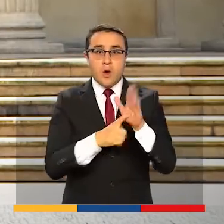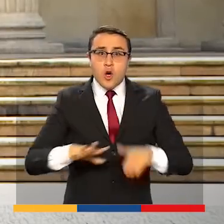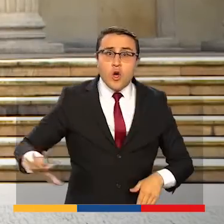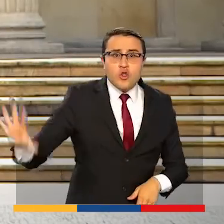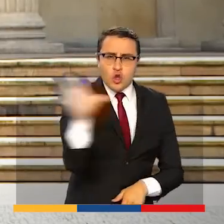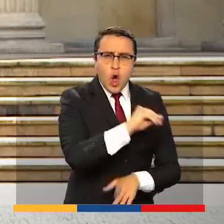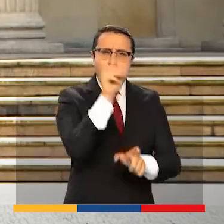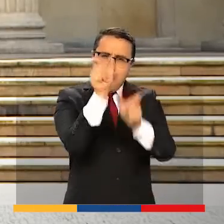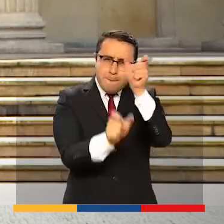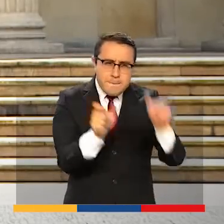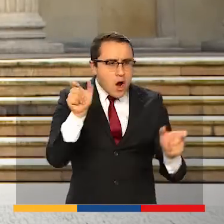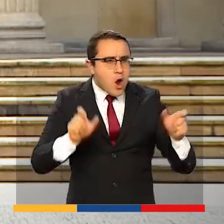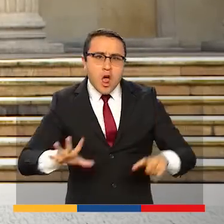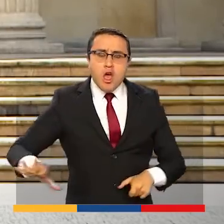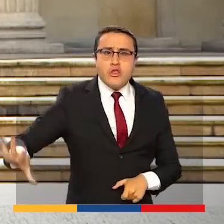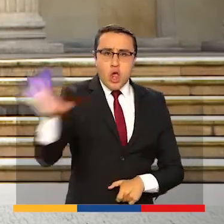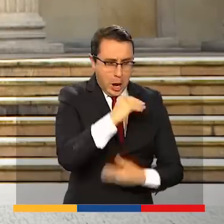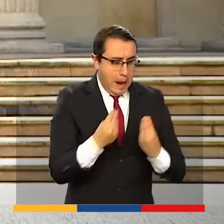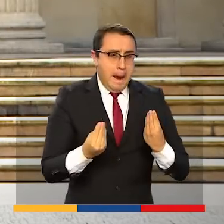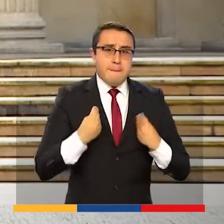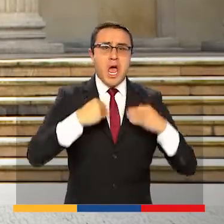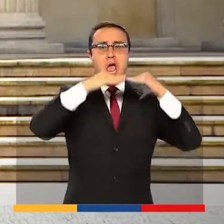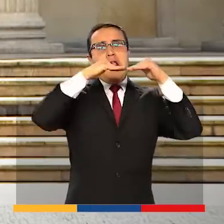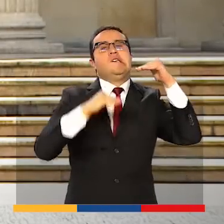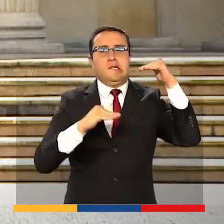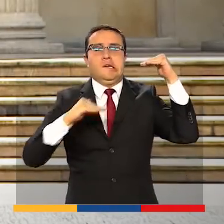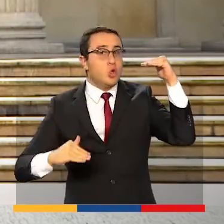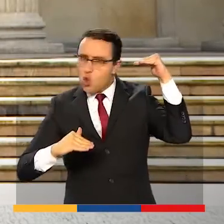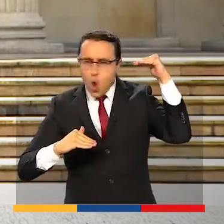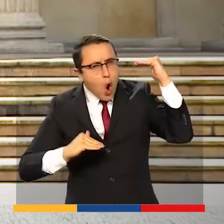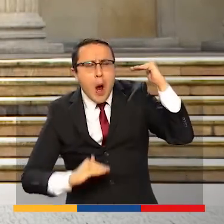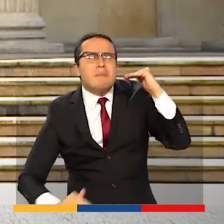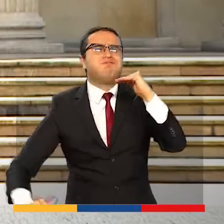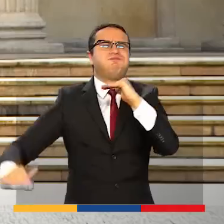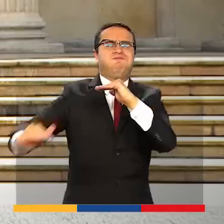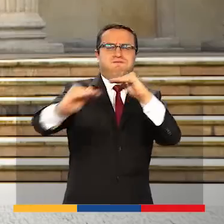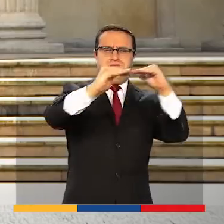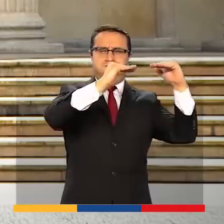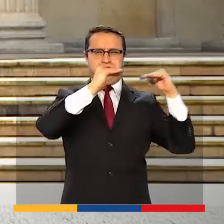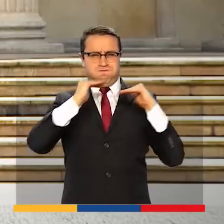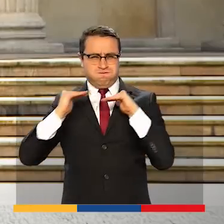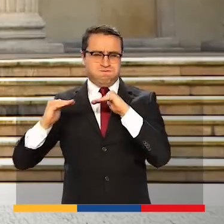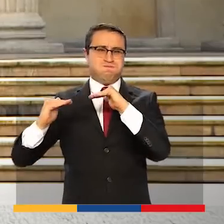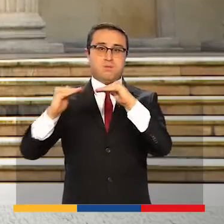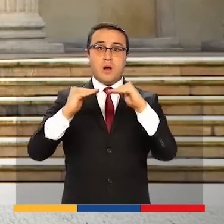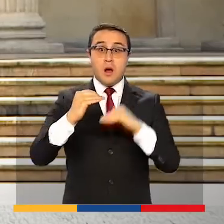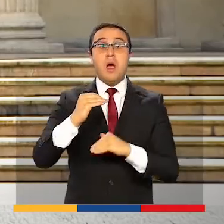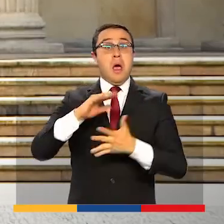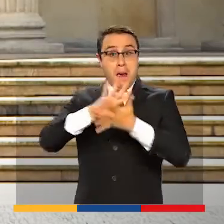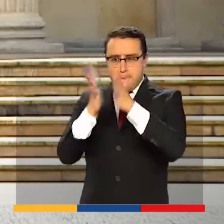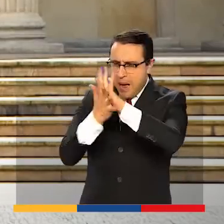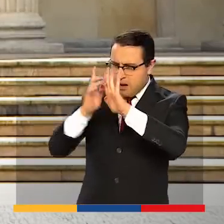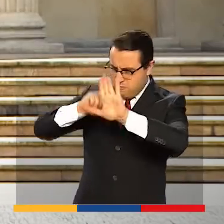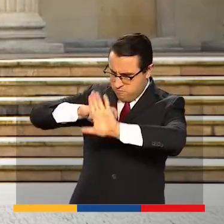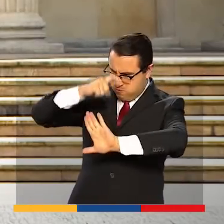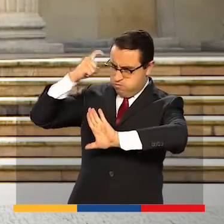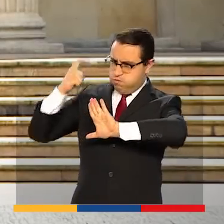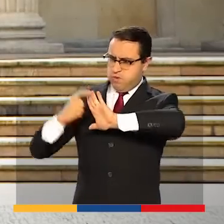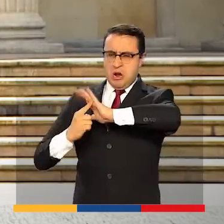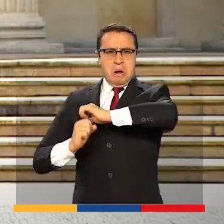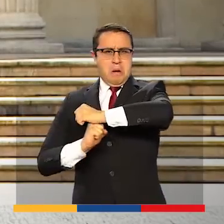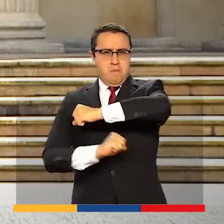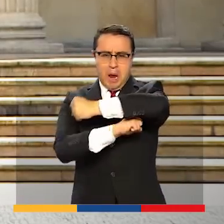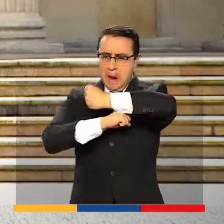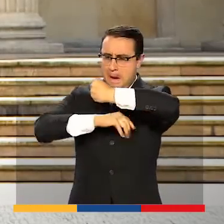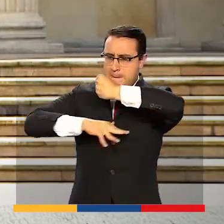ciudadanía pueda vivir en igualdad de condiciones. Una paz total construida sobre fuertes bases